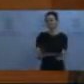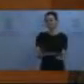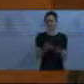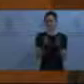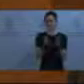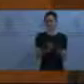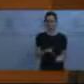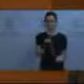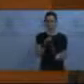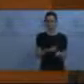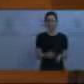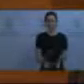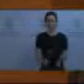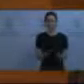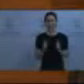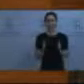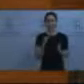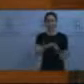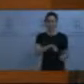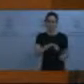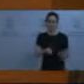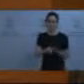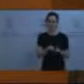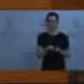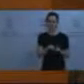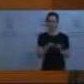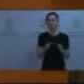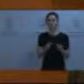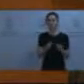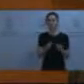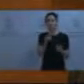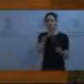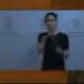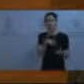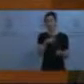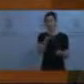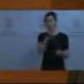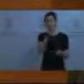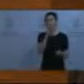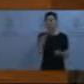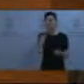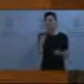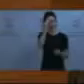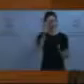ser percibido como un lastre. Y yo creo que están ustedes empezando a